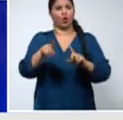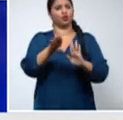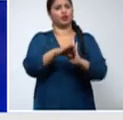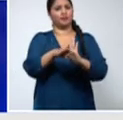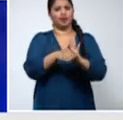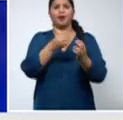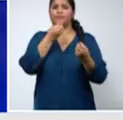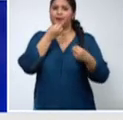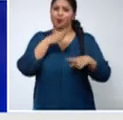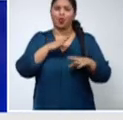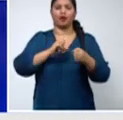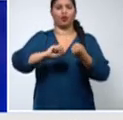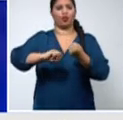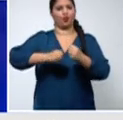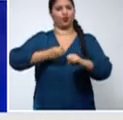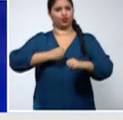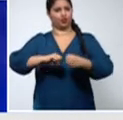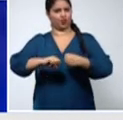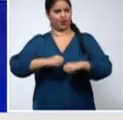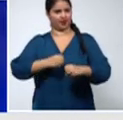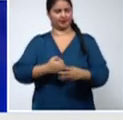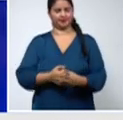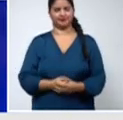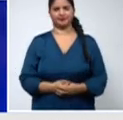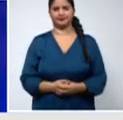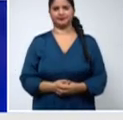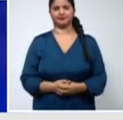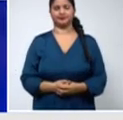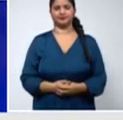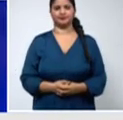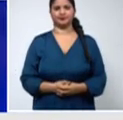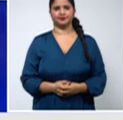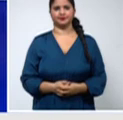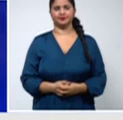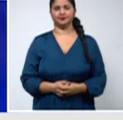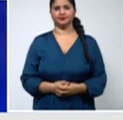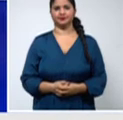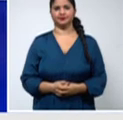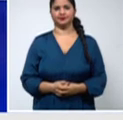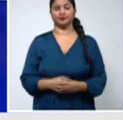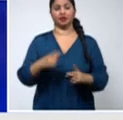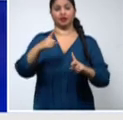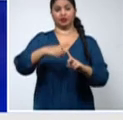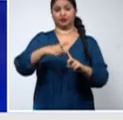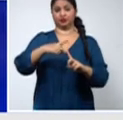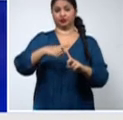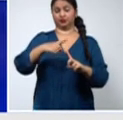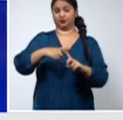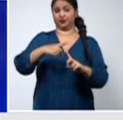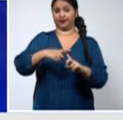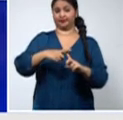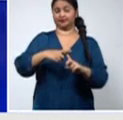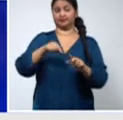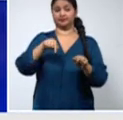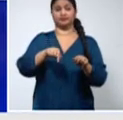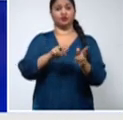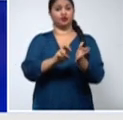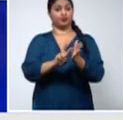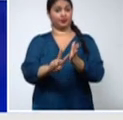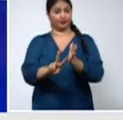la transmisión que se ha establecido. Las Tunas, provincia que también, como hemos mencionado